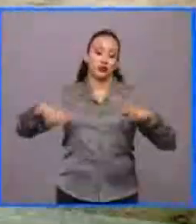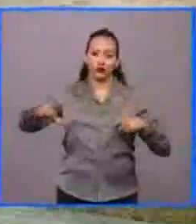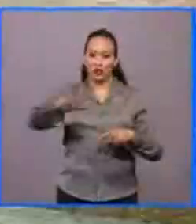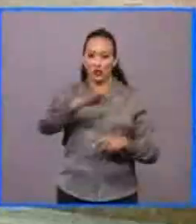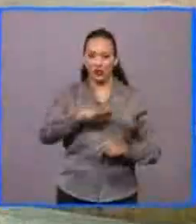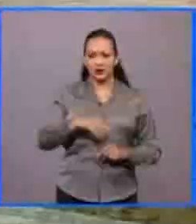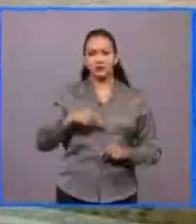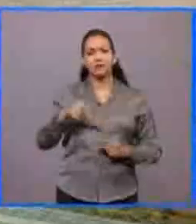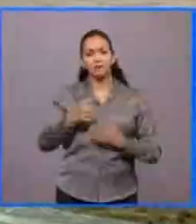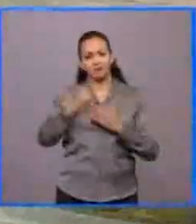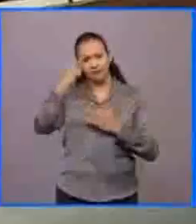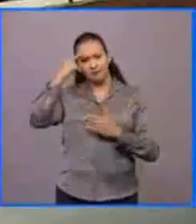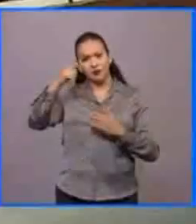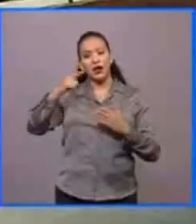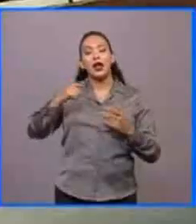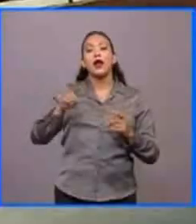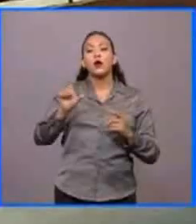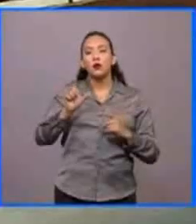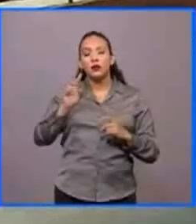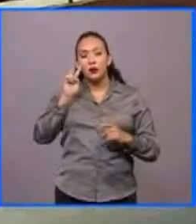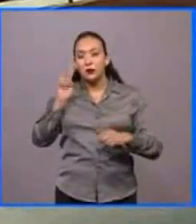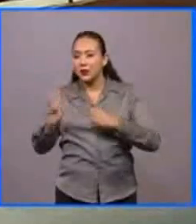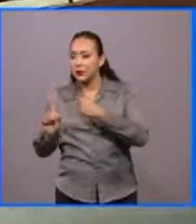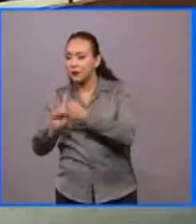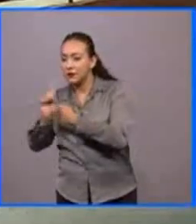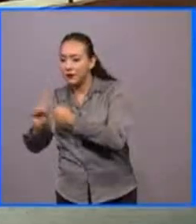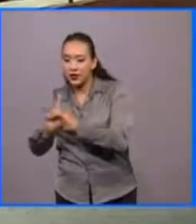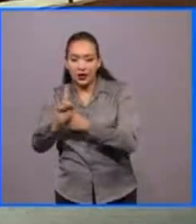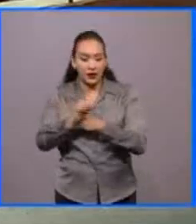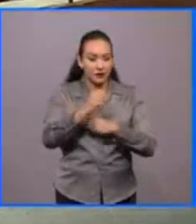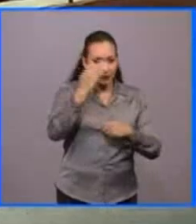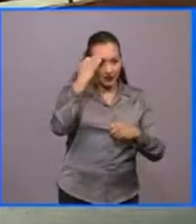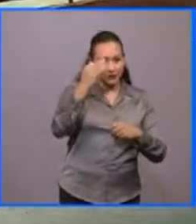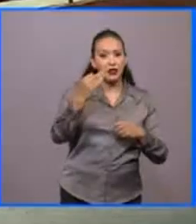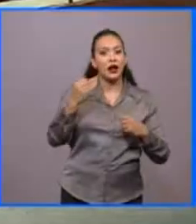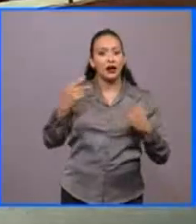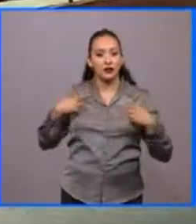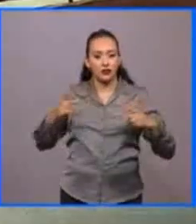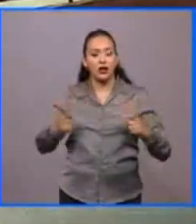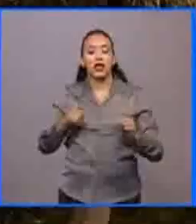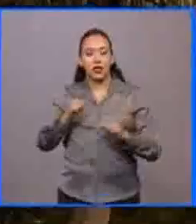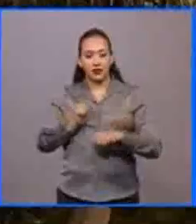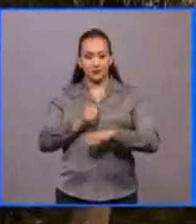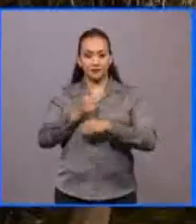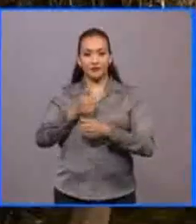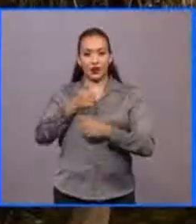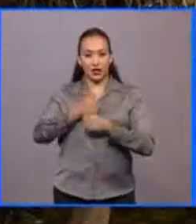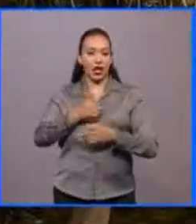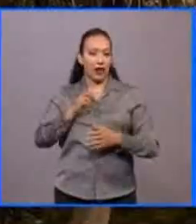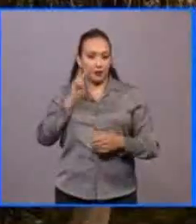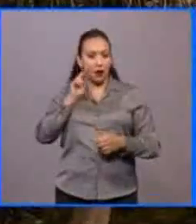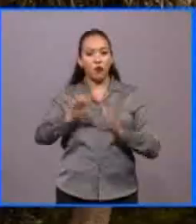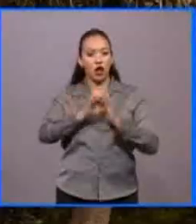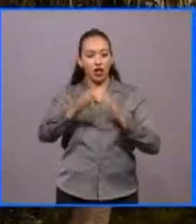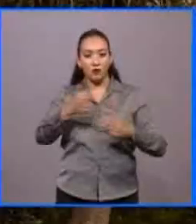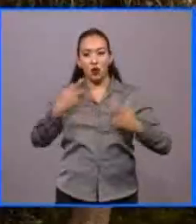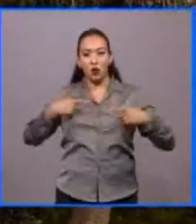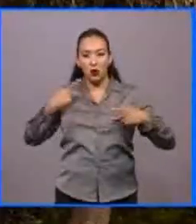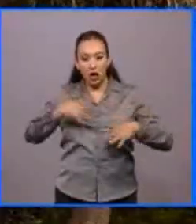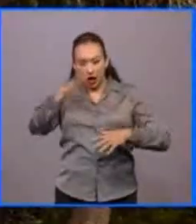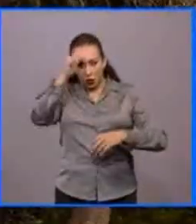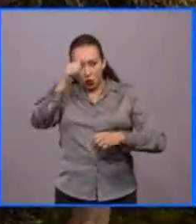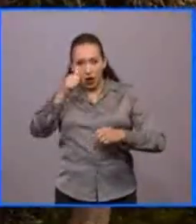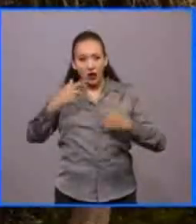para resolver las controversias que se presenten en las distintas etapas de la consulta, por lo cual, para agotar el principio de